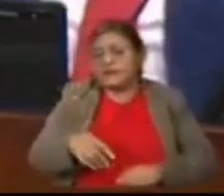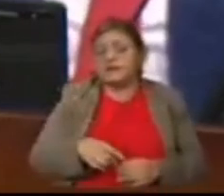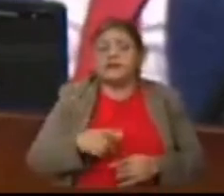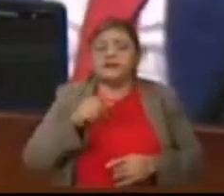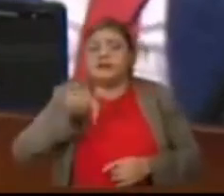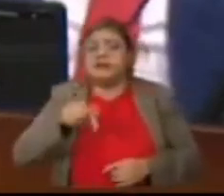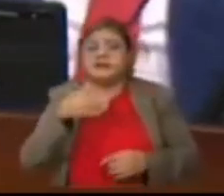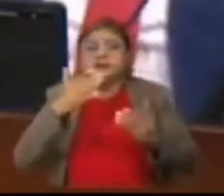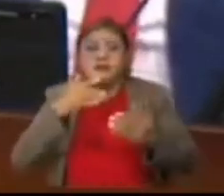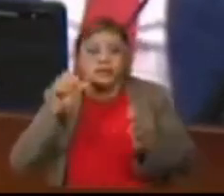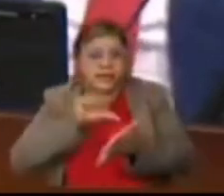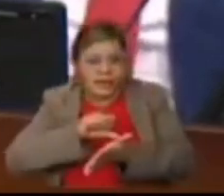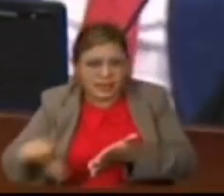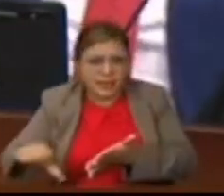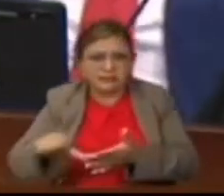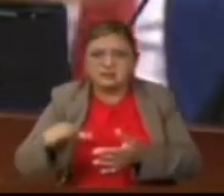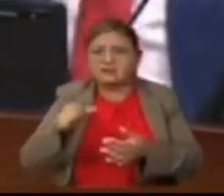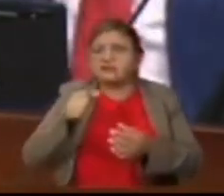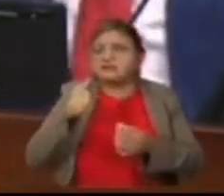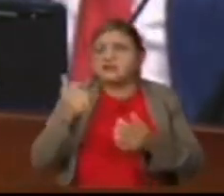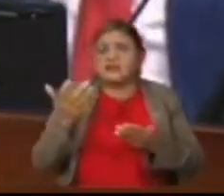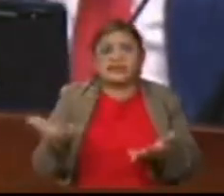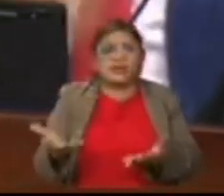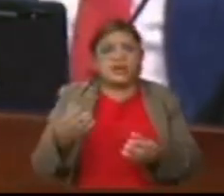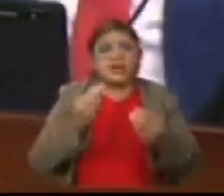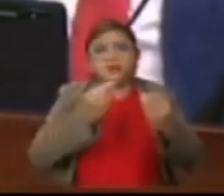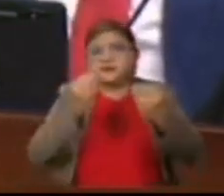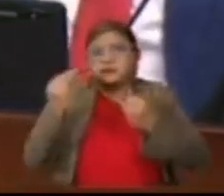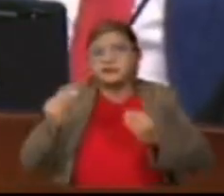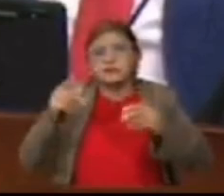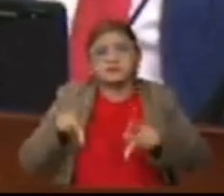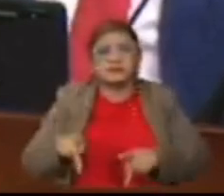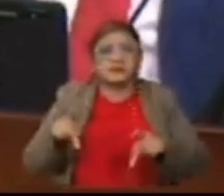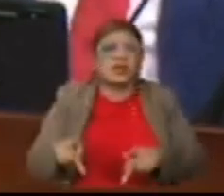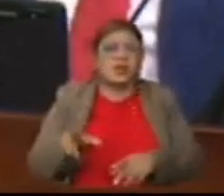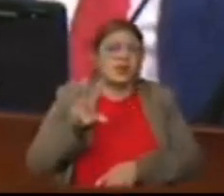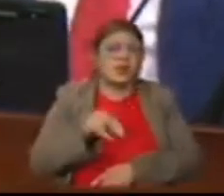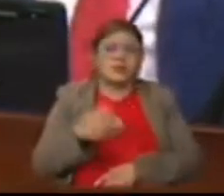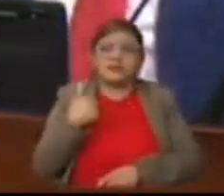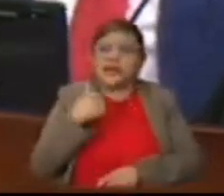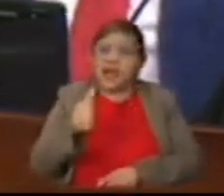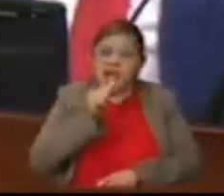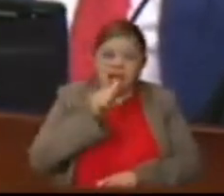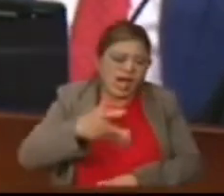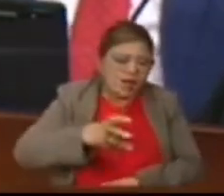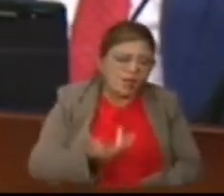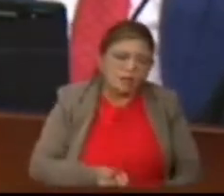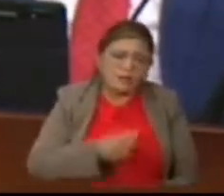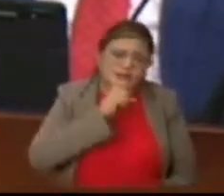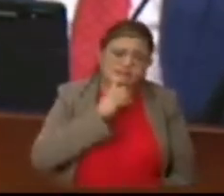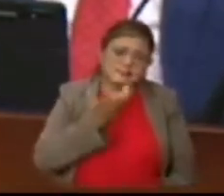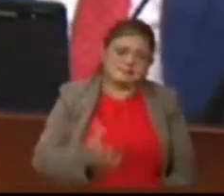nuestro distrito en Arraiján no cuentan con el debido acceso al agua potable por diversas